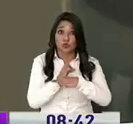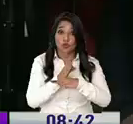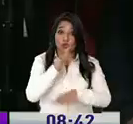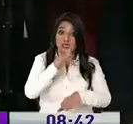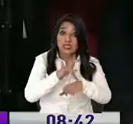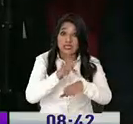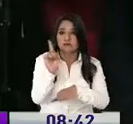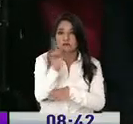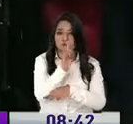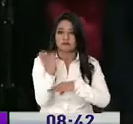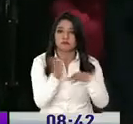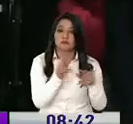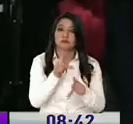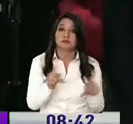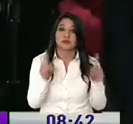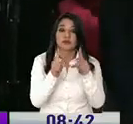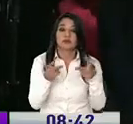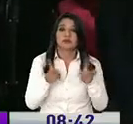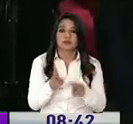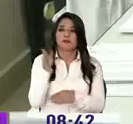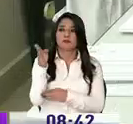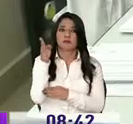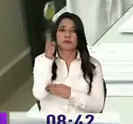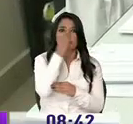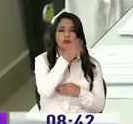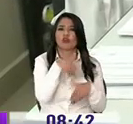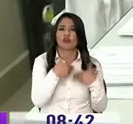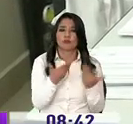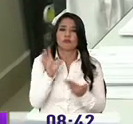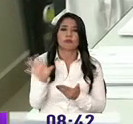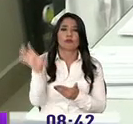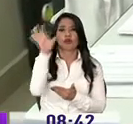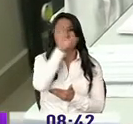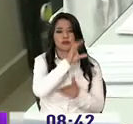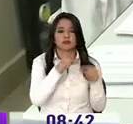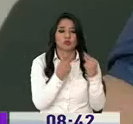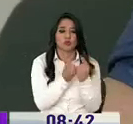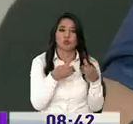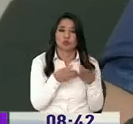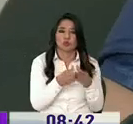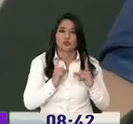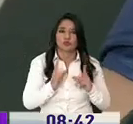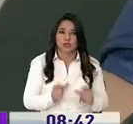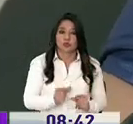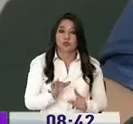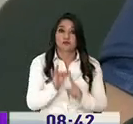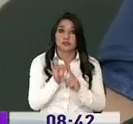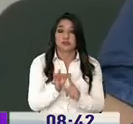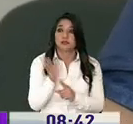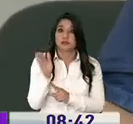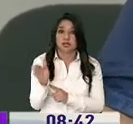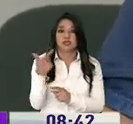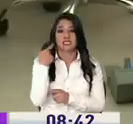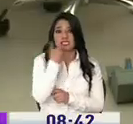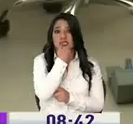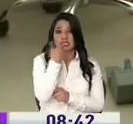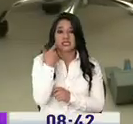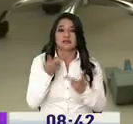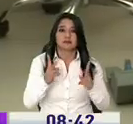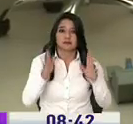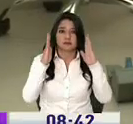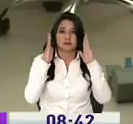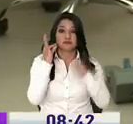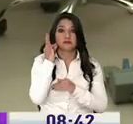previa. Además, la prefectura realiza constantes recorridos en la provincia con brigadas móviles especializadas en odontología y